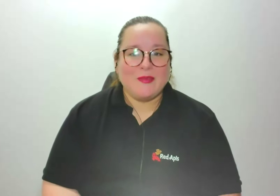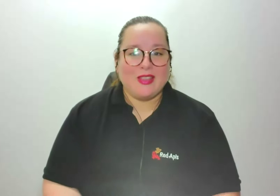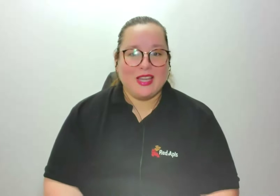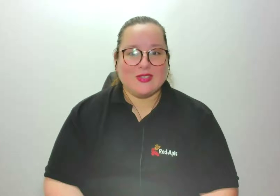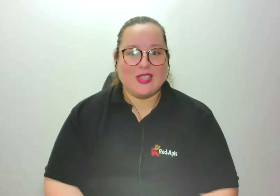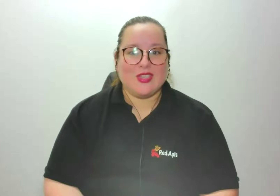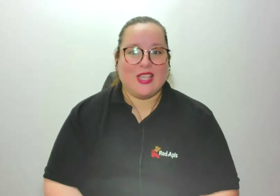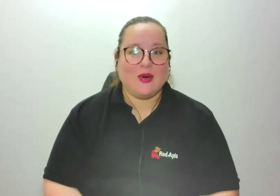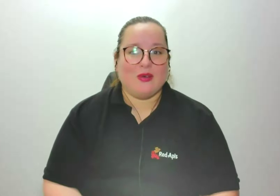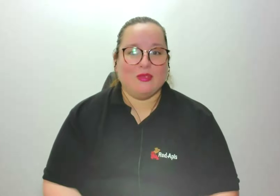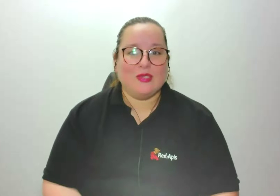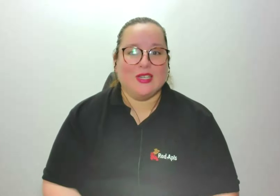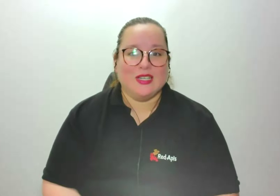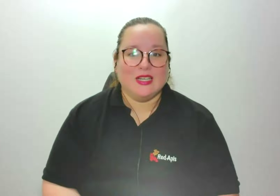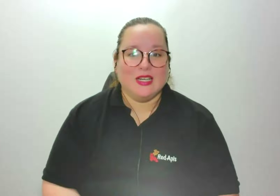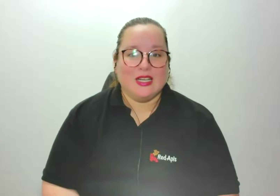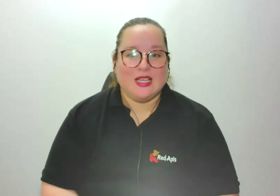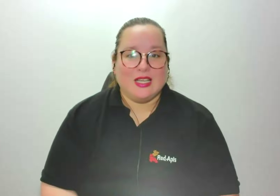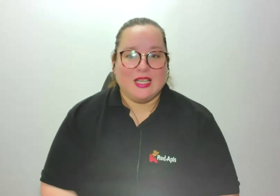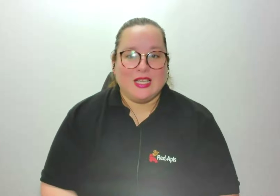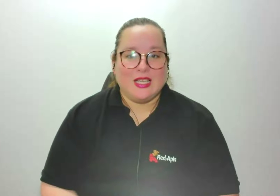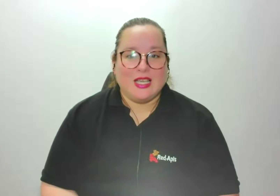ahí solamente en eso y eso genera una confusión.